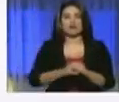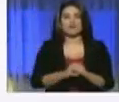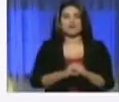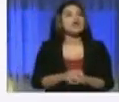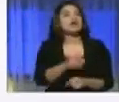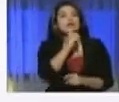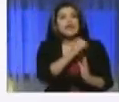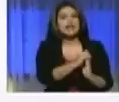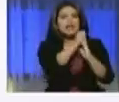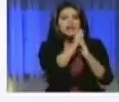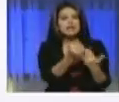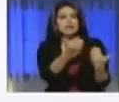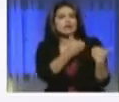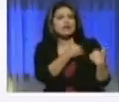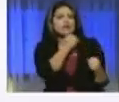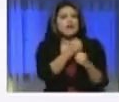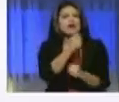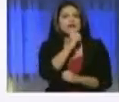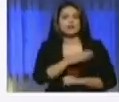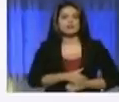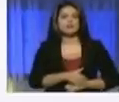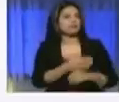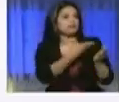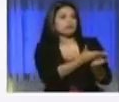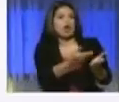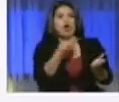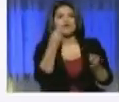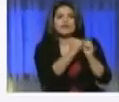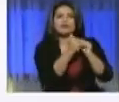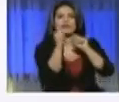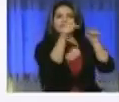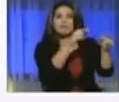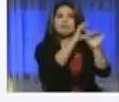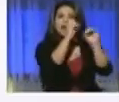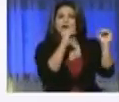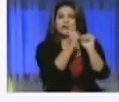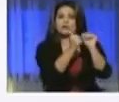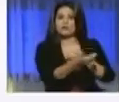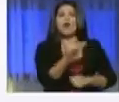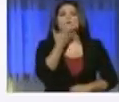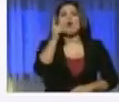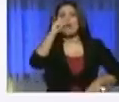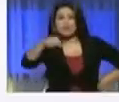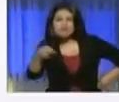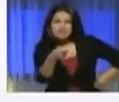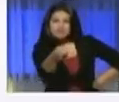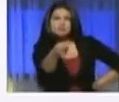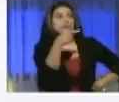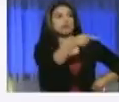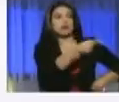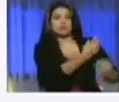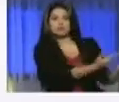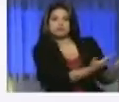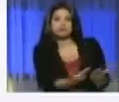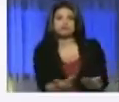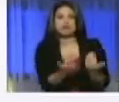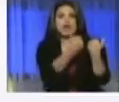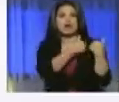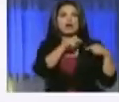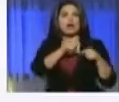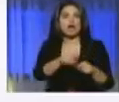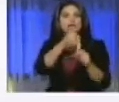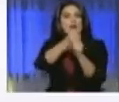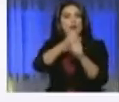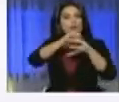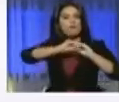todos estos muchachos. Un Rubén Limardo, por ejemplo, de líder allí. educando en la ética